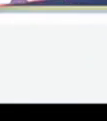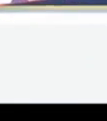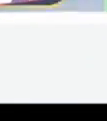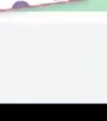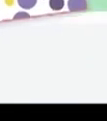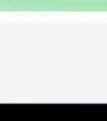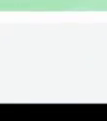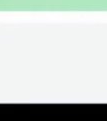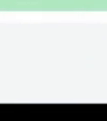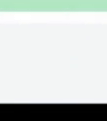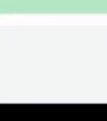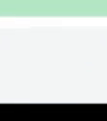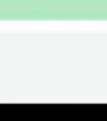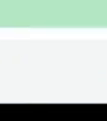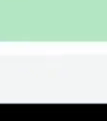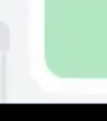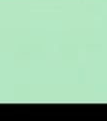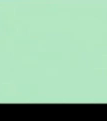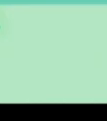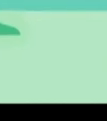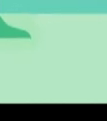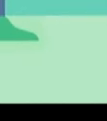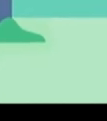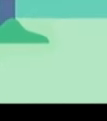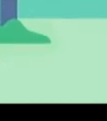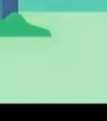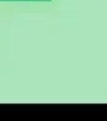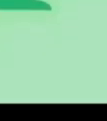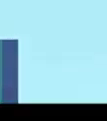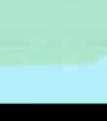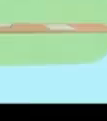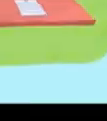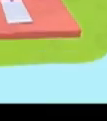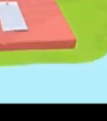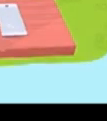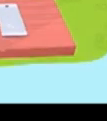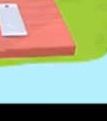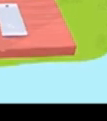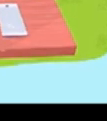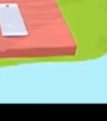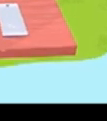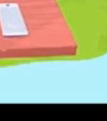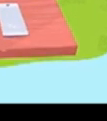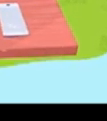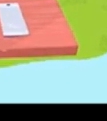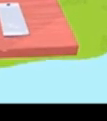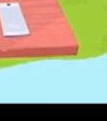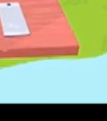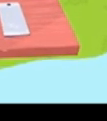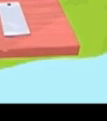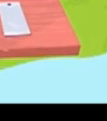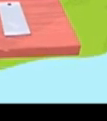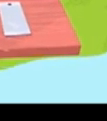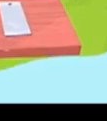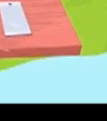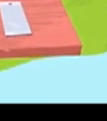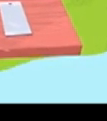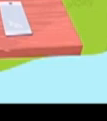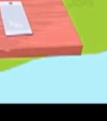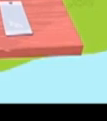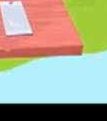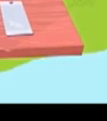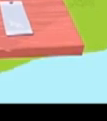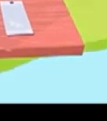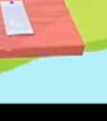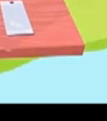oficial, mi siguiente objetivo es entrar a la universidad. Yo terminé mi bachillerato en tan solo 2 años 4 meses y